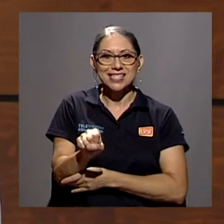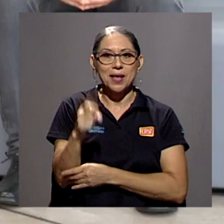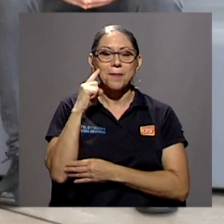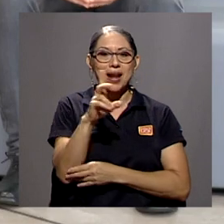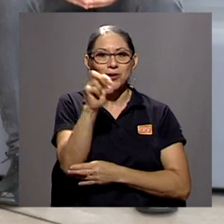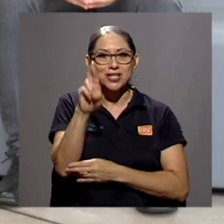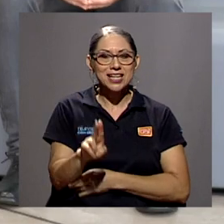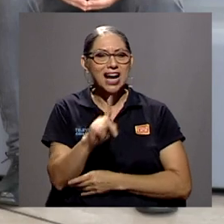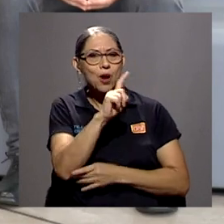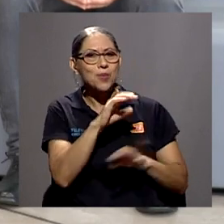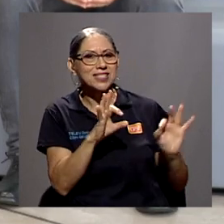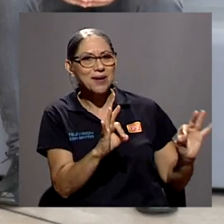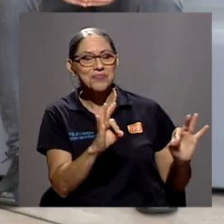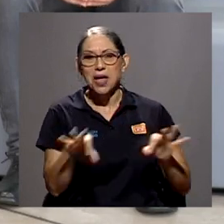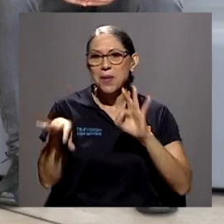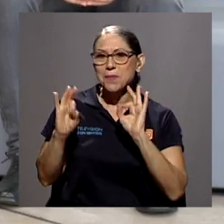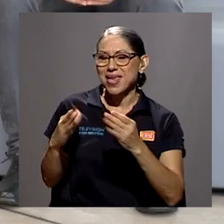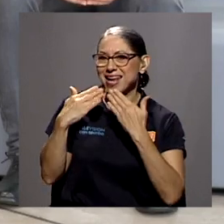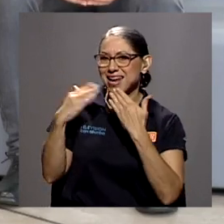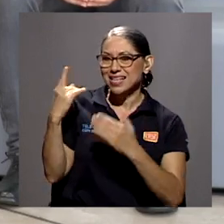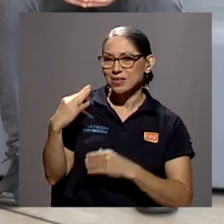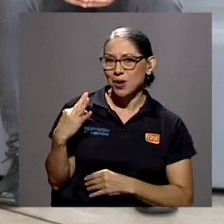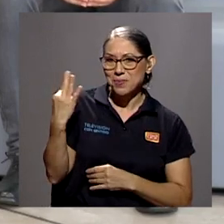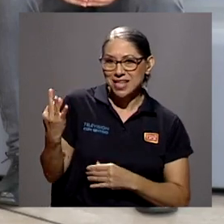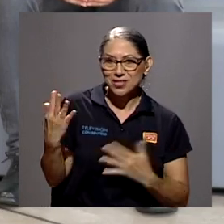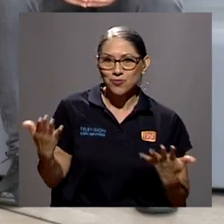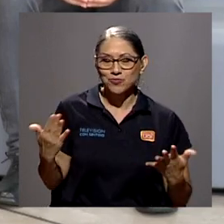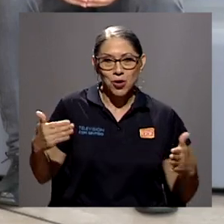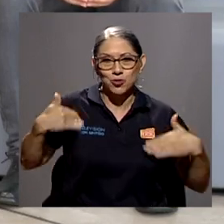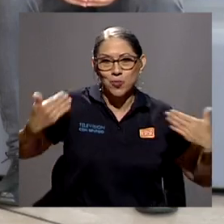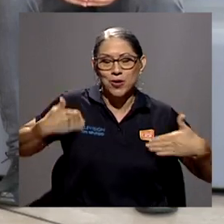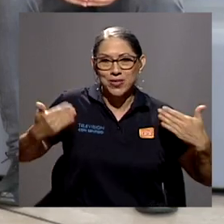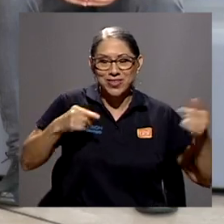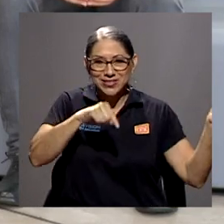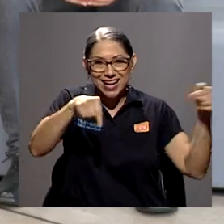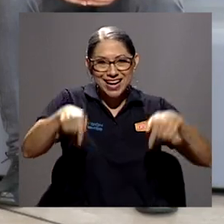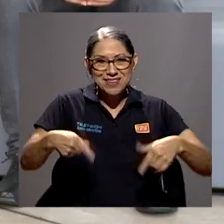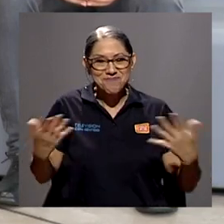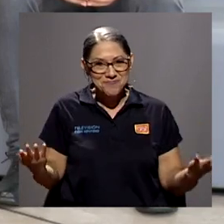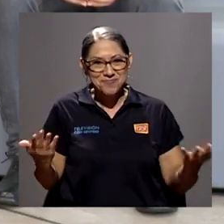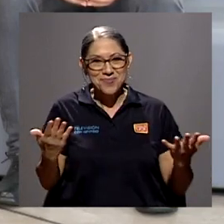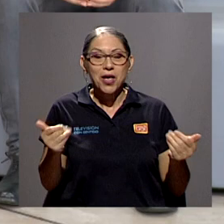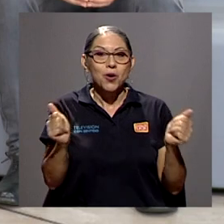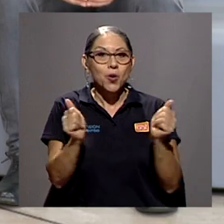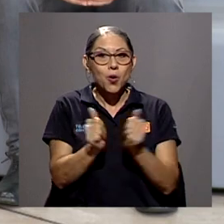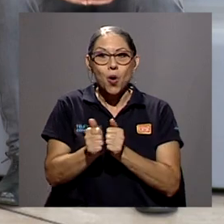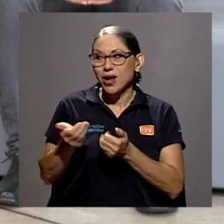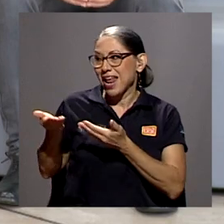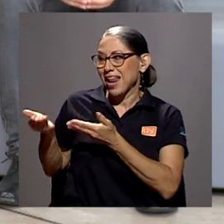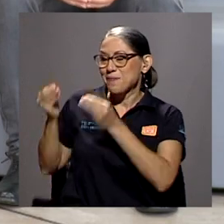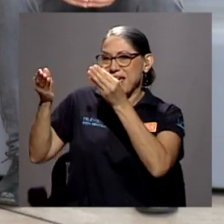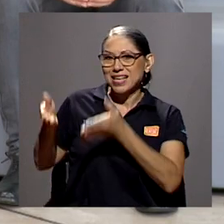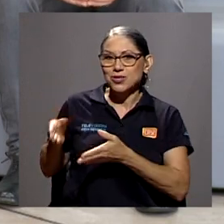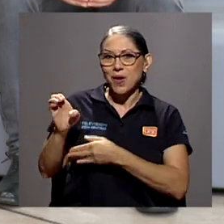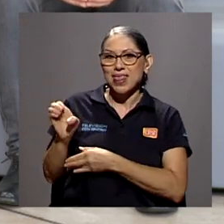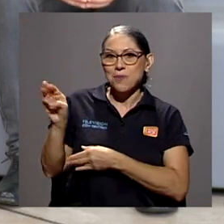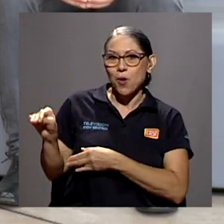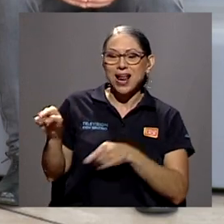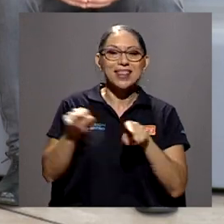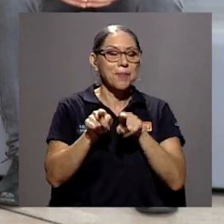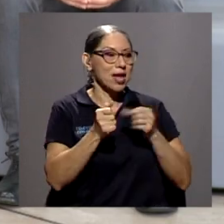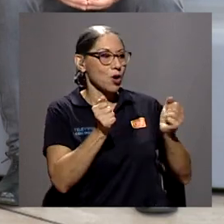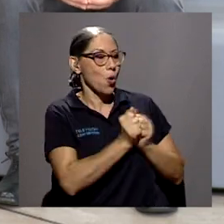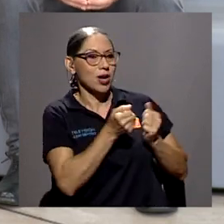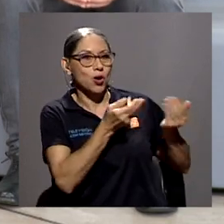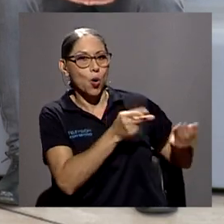están muchachos bien muchísimas gracias por la invitación bueno súper contento estar aquí con el maestro de mora y con el compañero también de